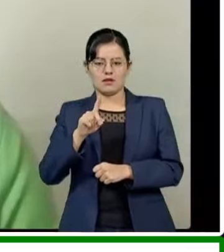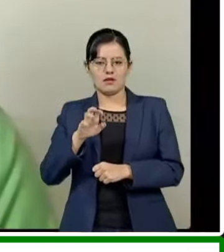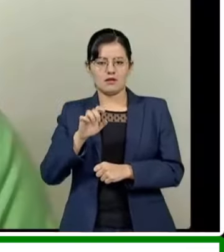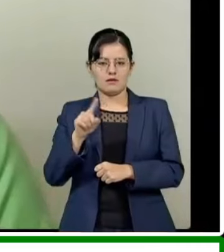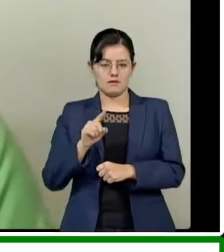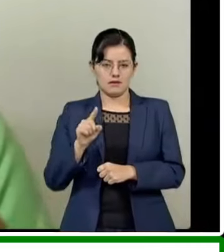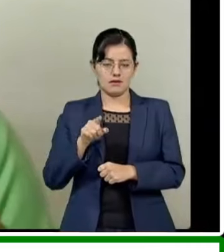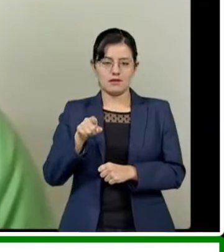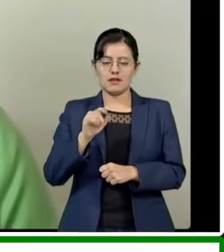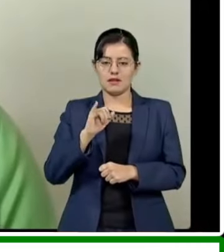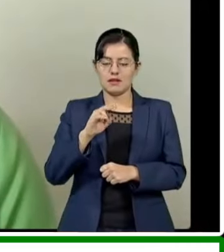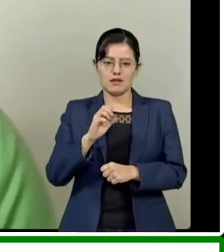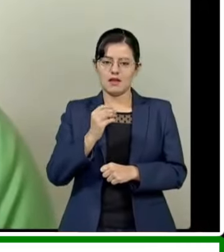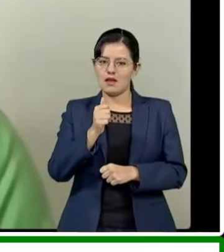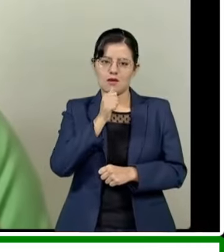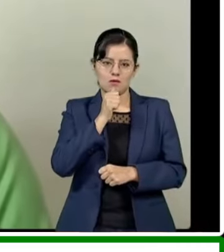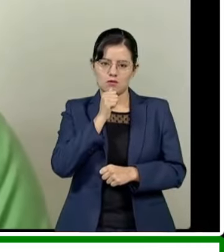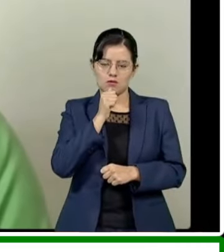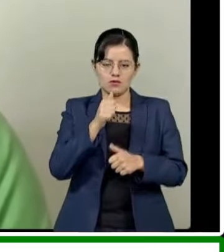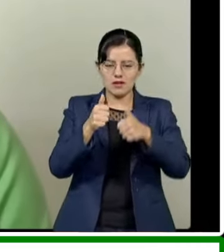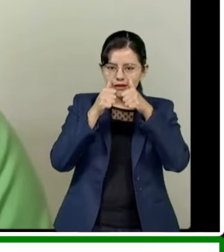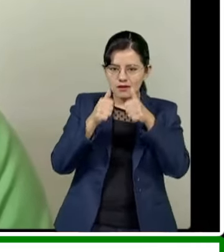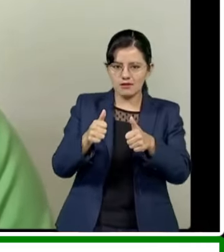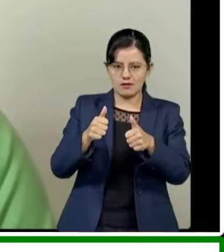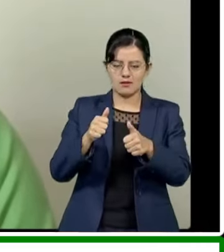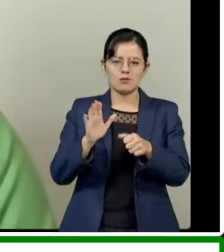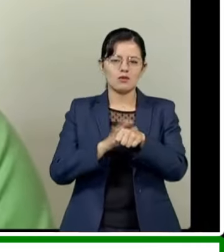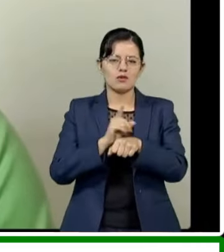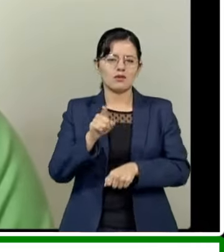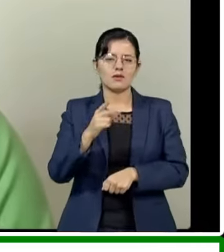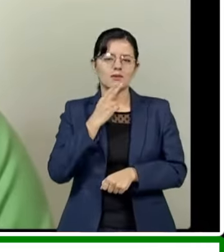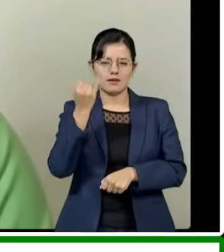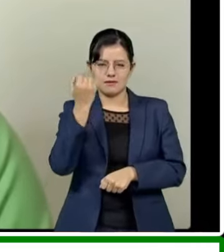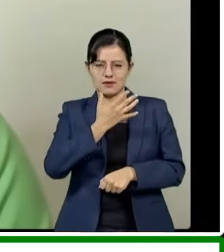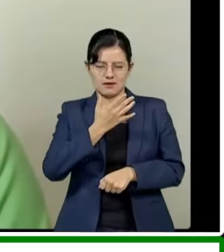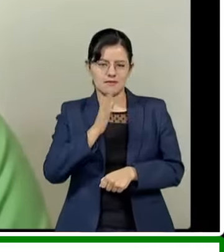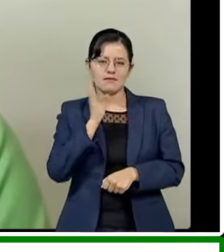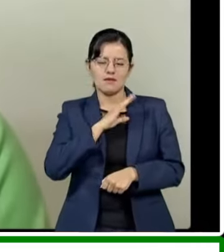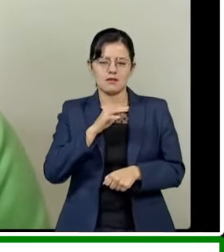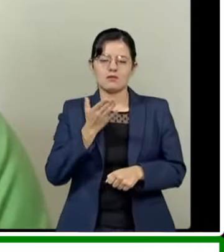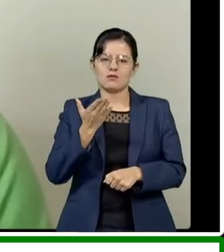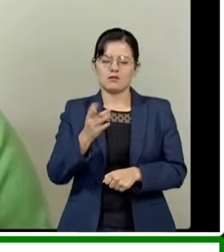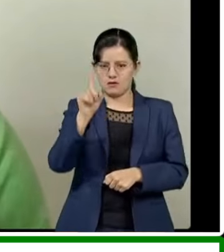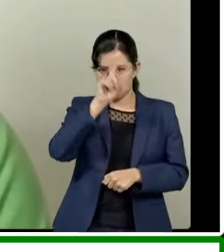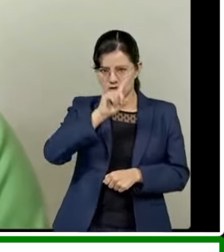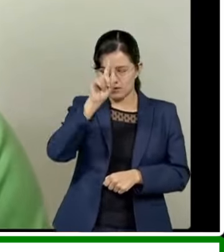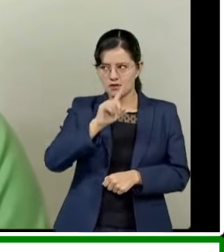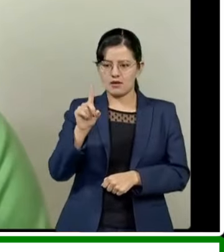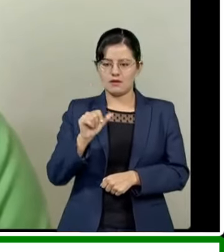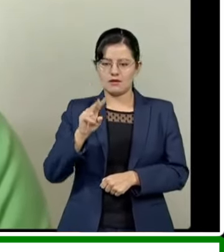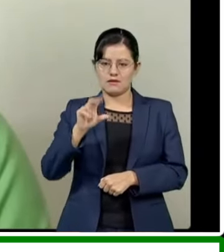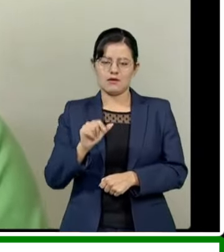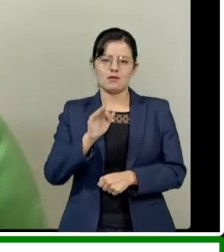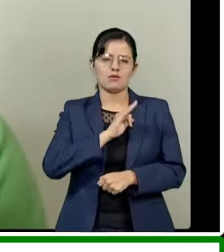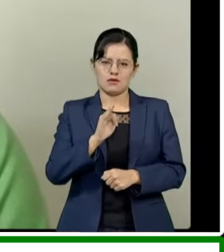Por el uso indebido del logotipo del INE, le pedimos a la consejera Claudia Zavala, presidenta de la Comisión de Quejas, que atienda, por favor,